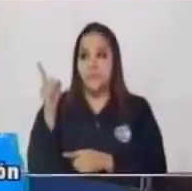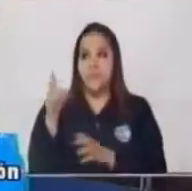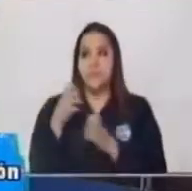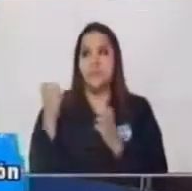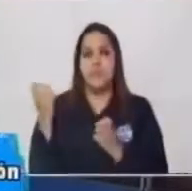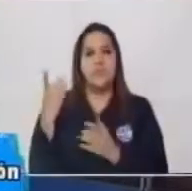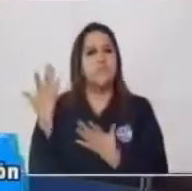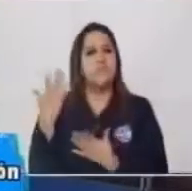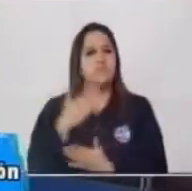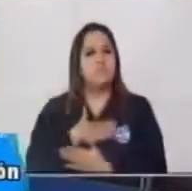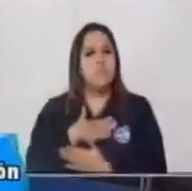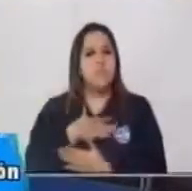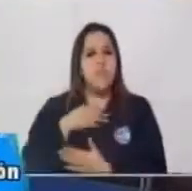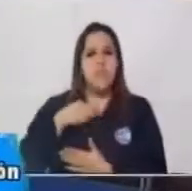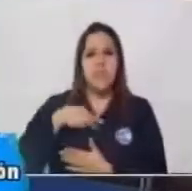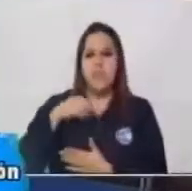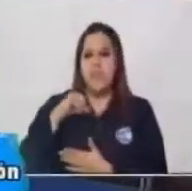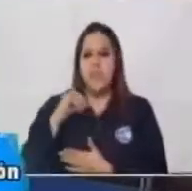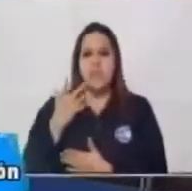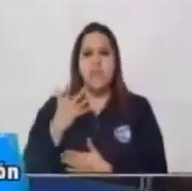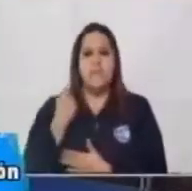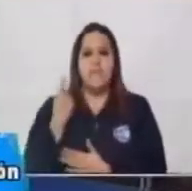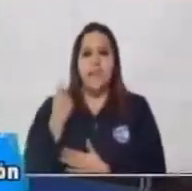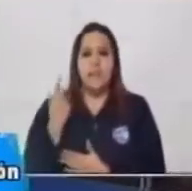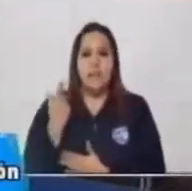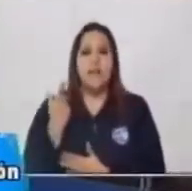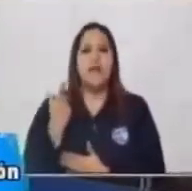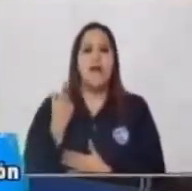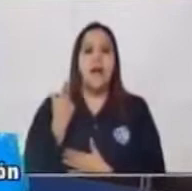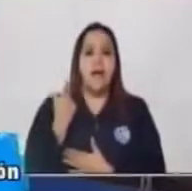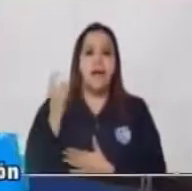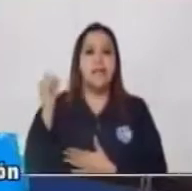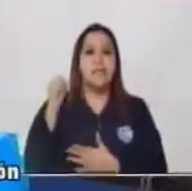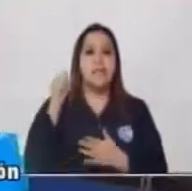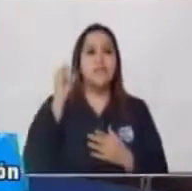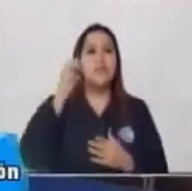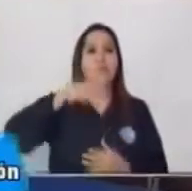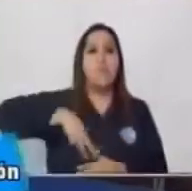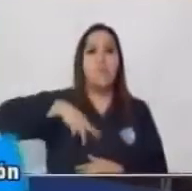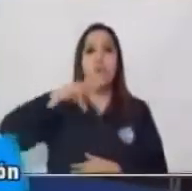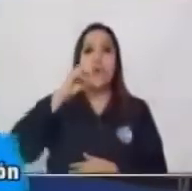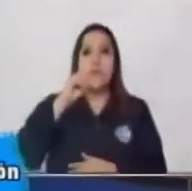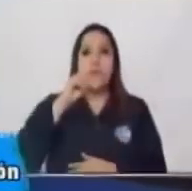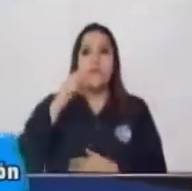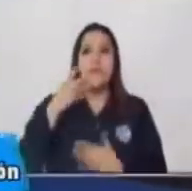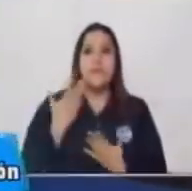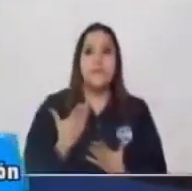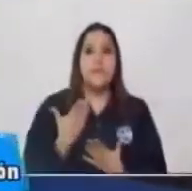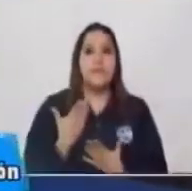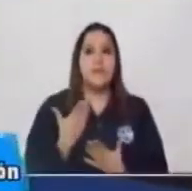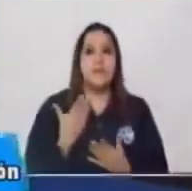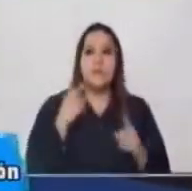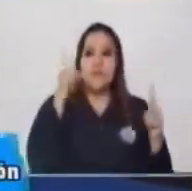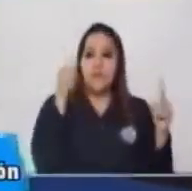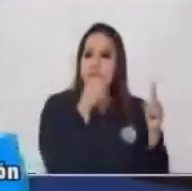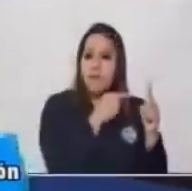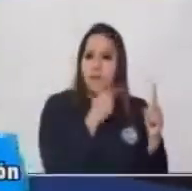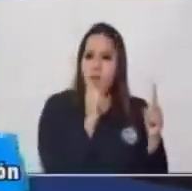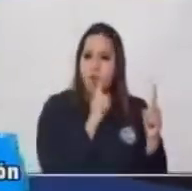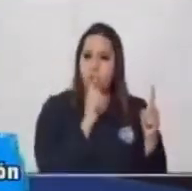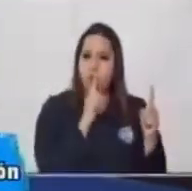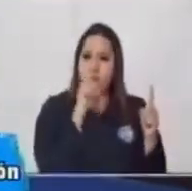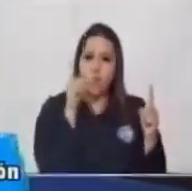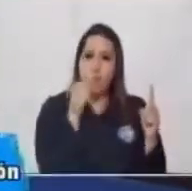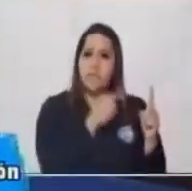que nos sobra, ¿qué sería? ¿Un objeto directo o indirecto? ¿Es un modificador directo o indirecto? Dame tu respuesta. ¿Dónde